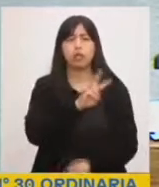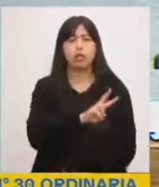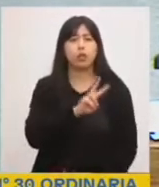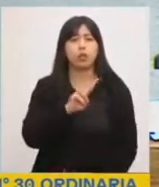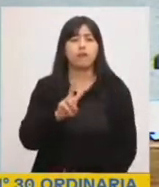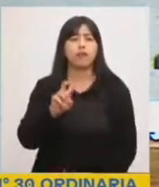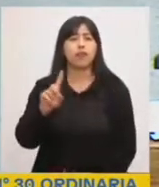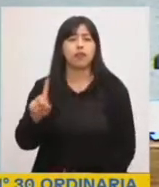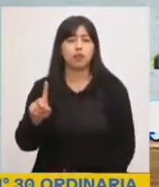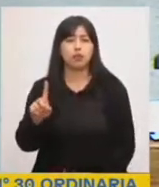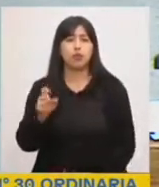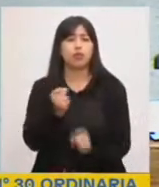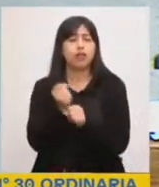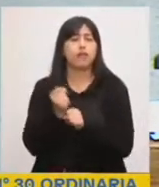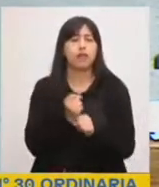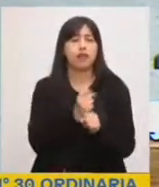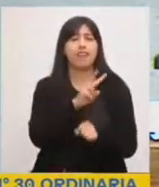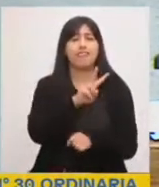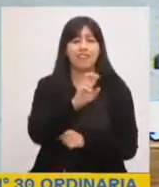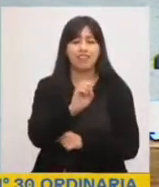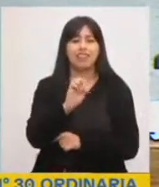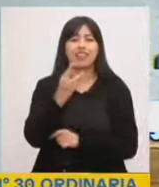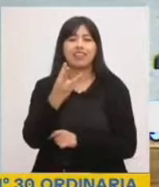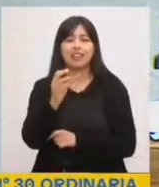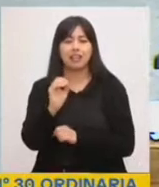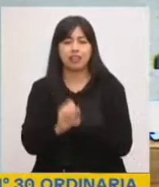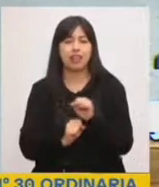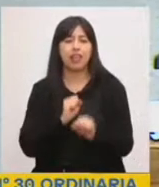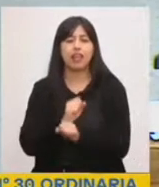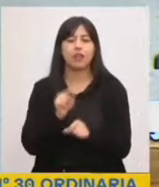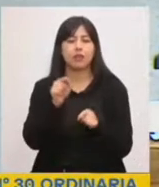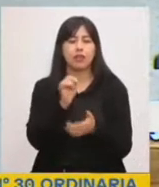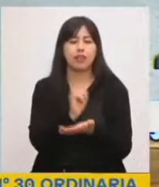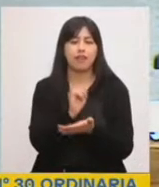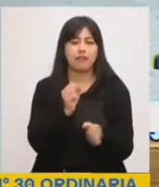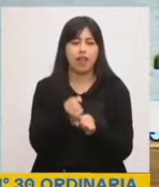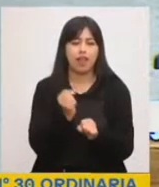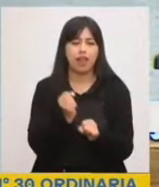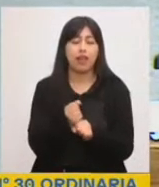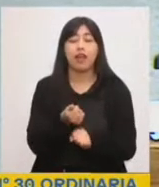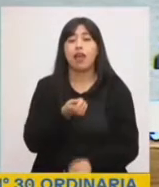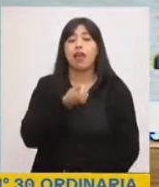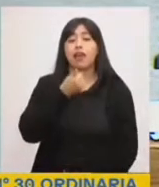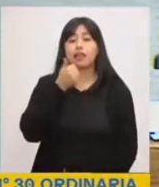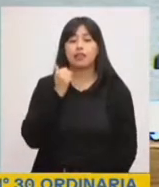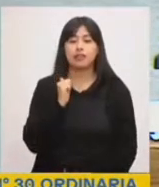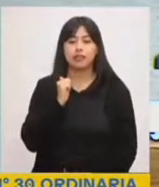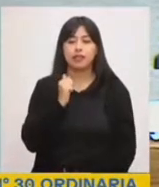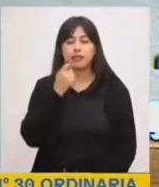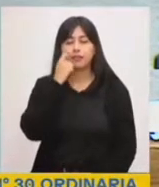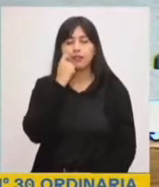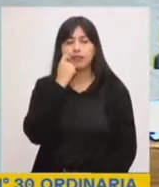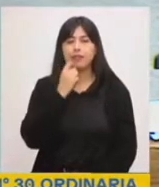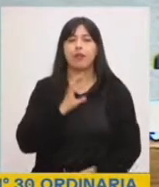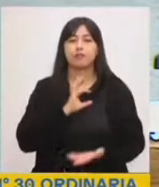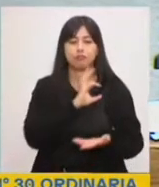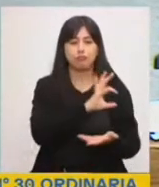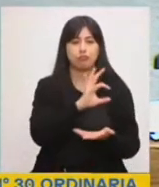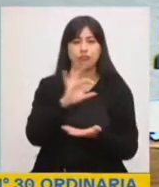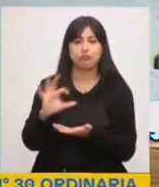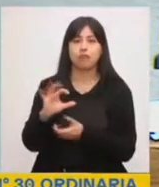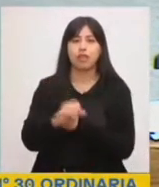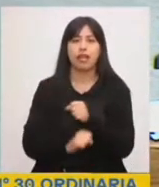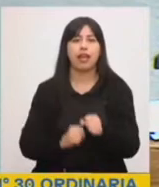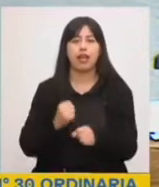funcionarios y funcionarias que llevan más de 20 y 30 años en la institución y que el día de ayer han sido condecorados con motivo de su aniversario